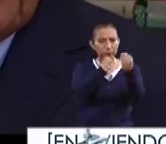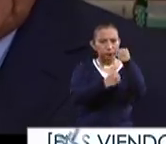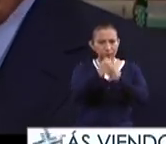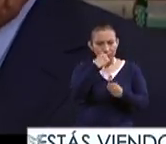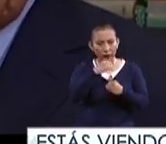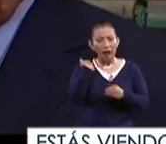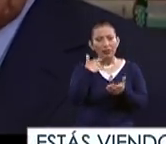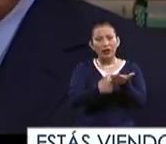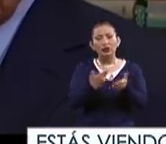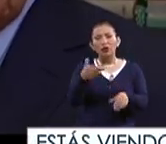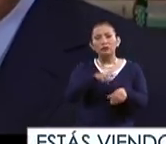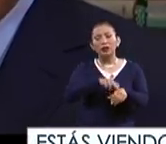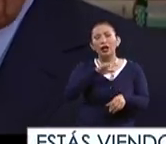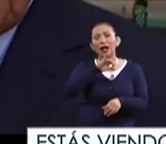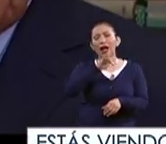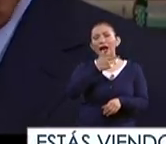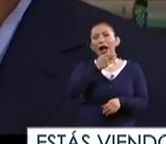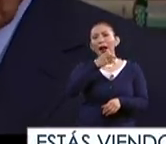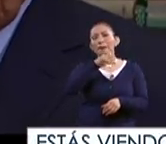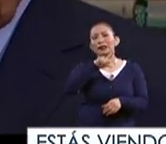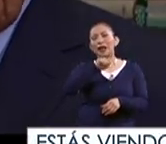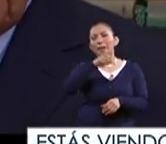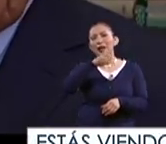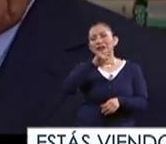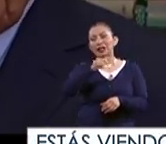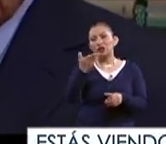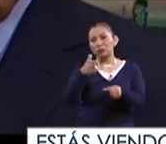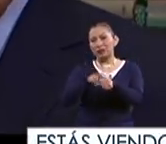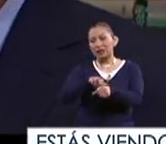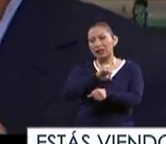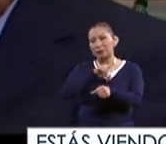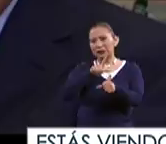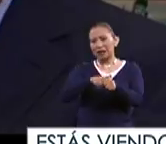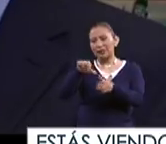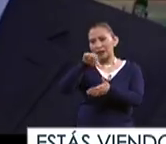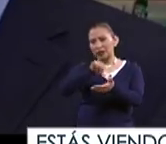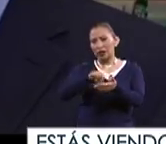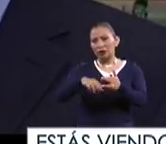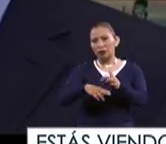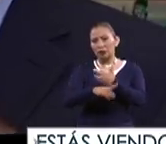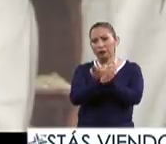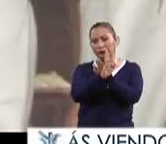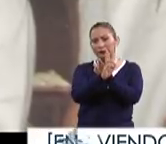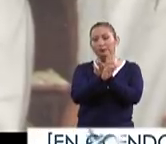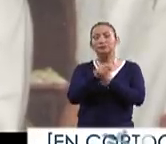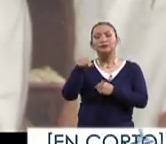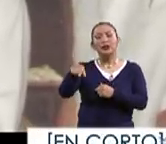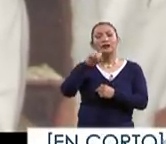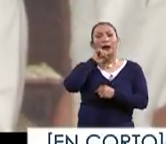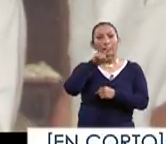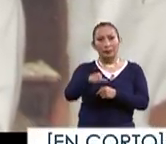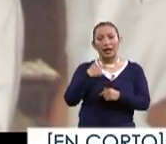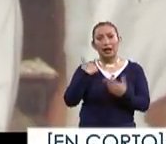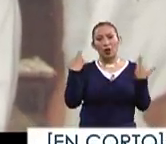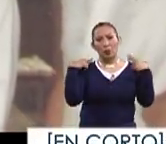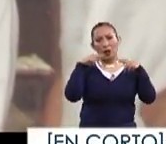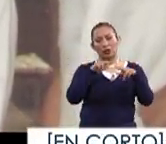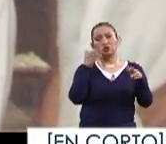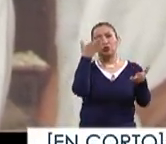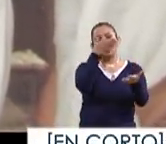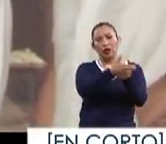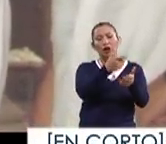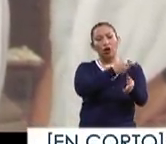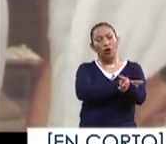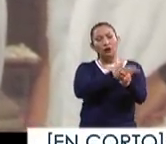Nutricional en el Hospital Gabriel Mancera y en el Hospital de Especialidades del Centro Médico Nacional. Ejerció como profesor adjunto